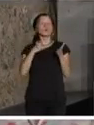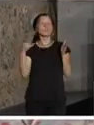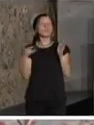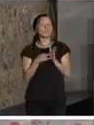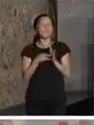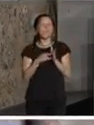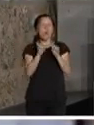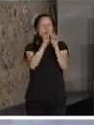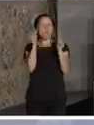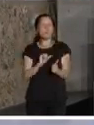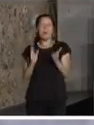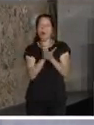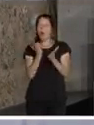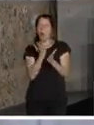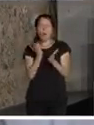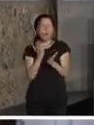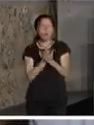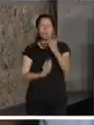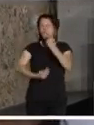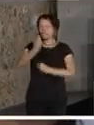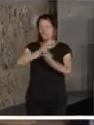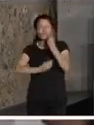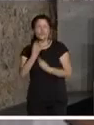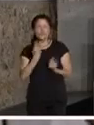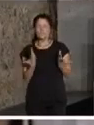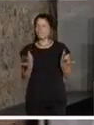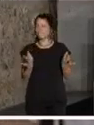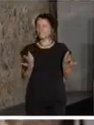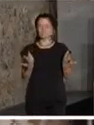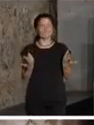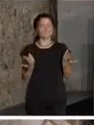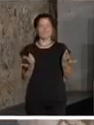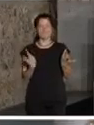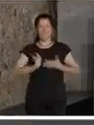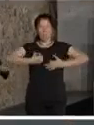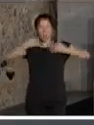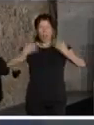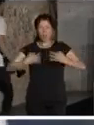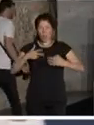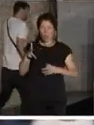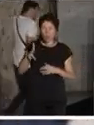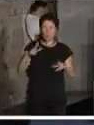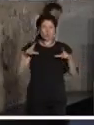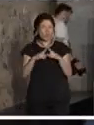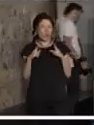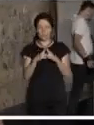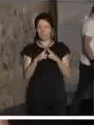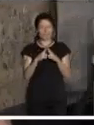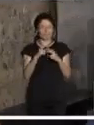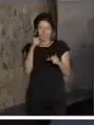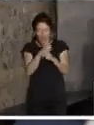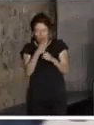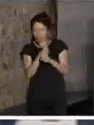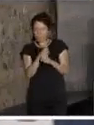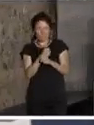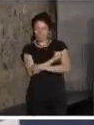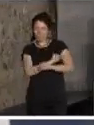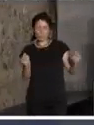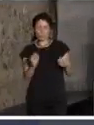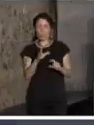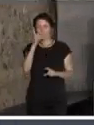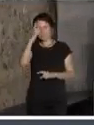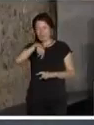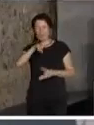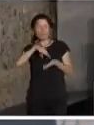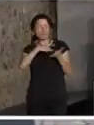con unas formas de producción de consumo que no son capaces de garantizar los derechos sociales los derechos laborales pero hoy sabemos